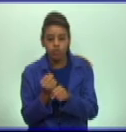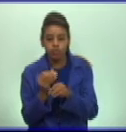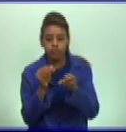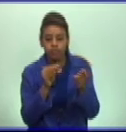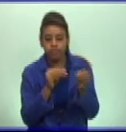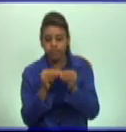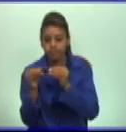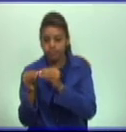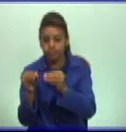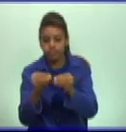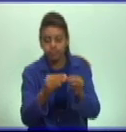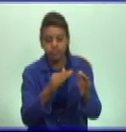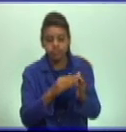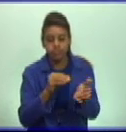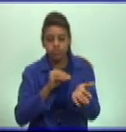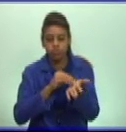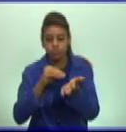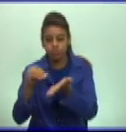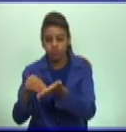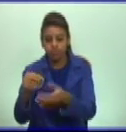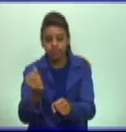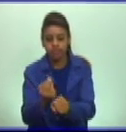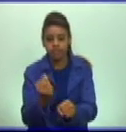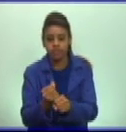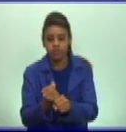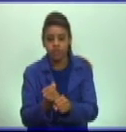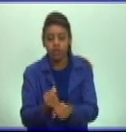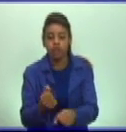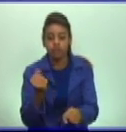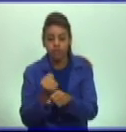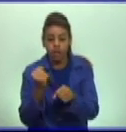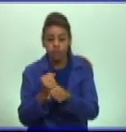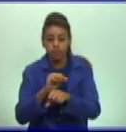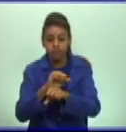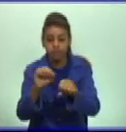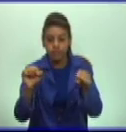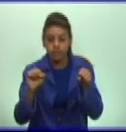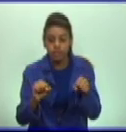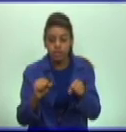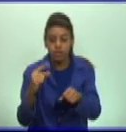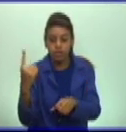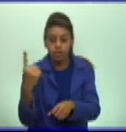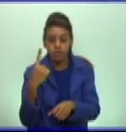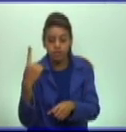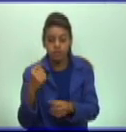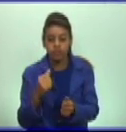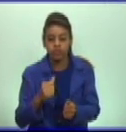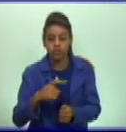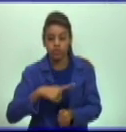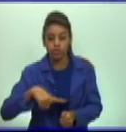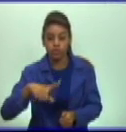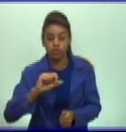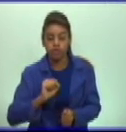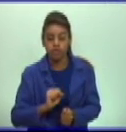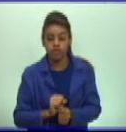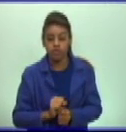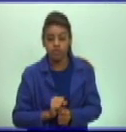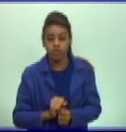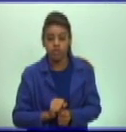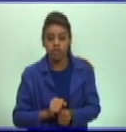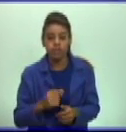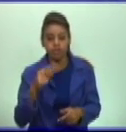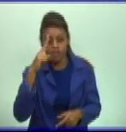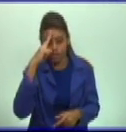Se continúa con el programa de seguridad y asistencia social y continúan prestando los servicios básicos, la